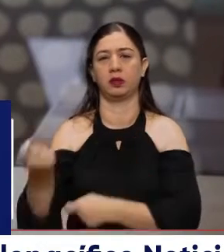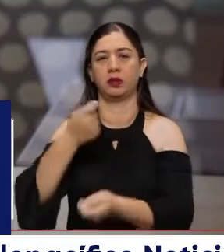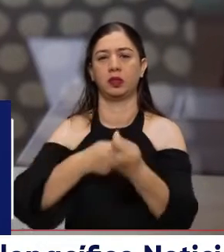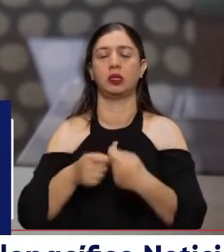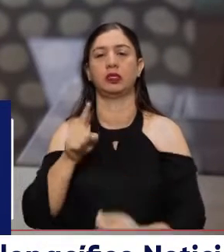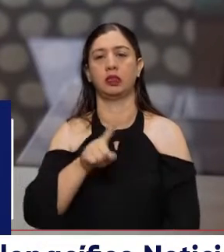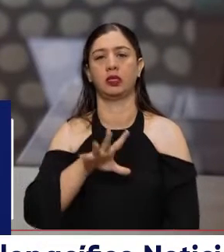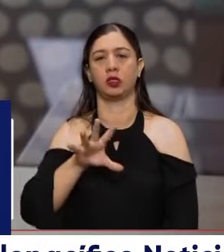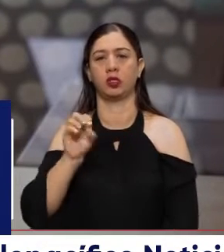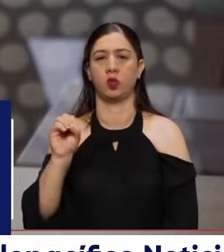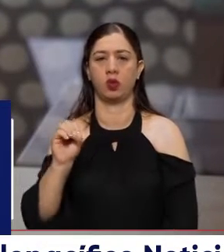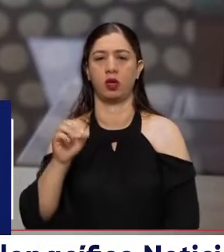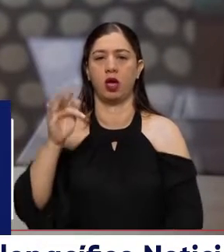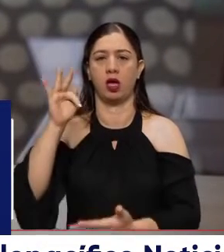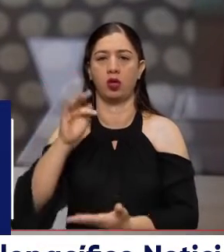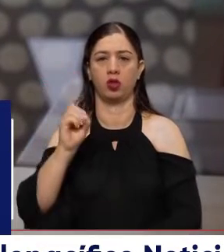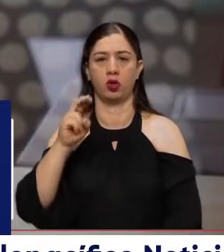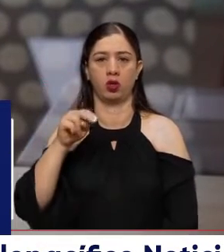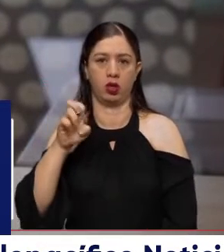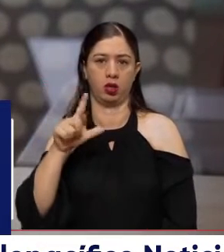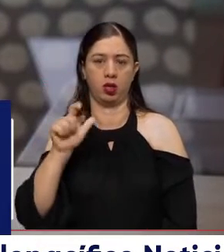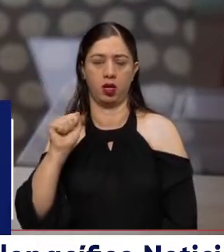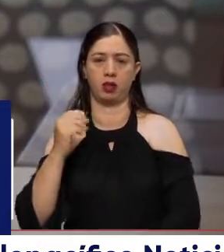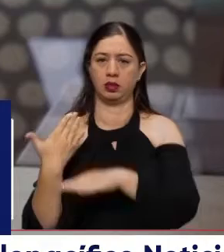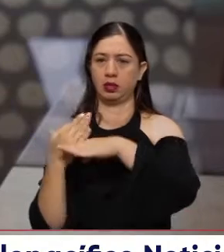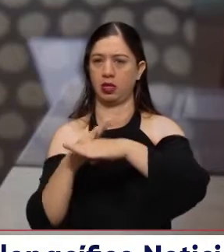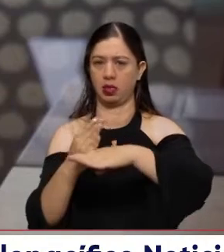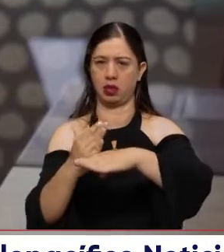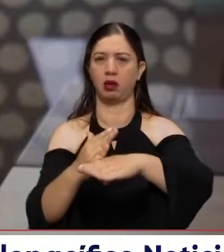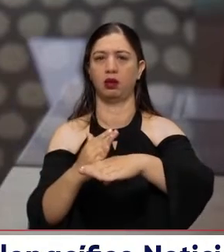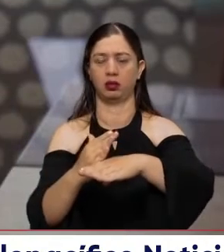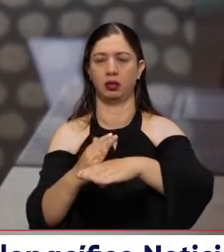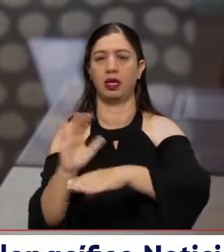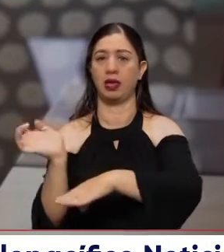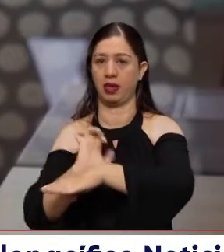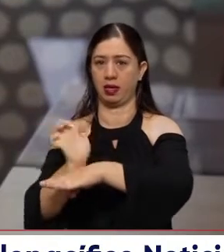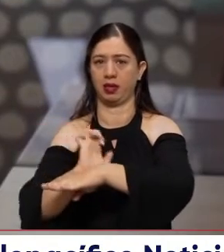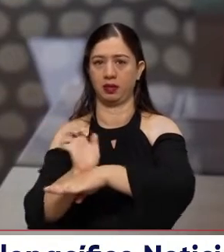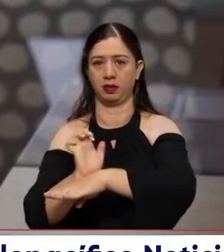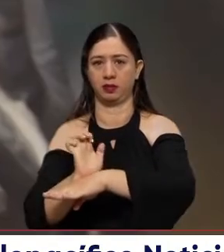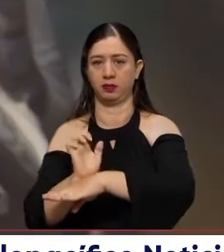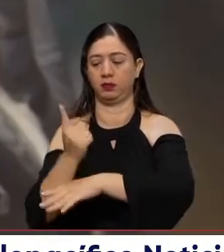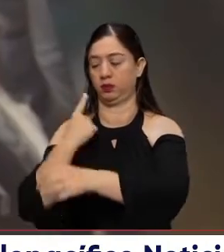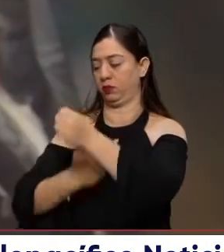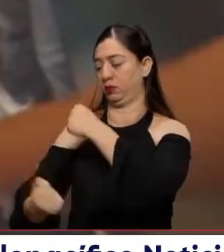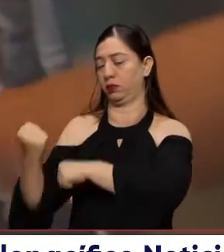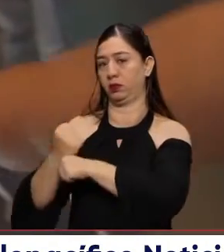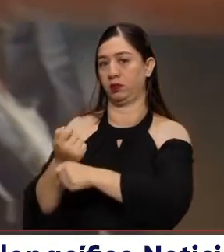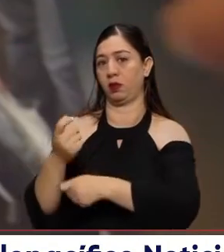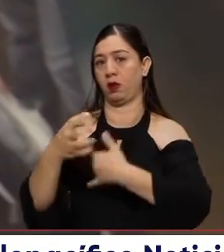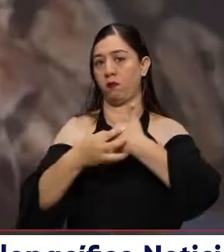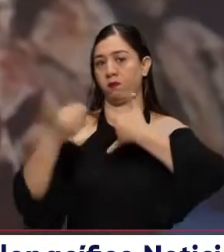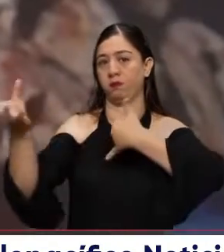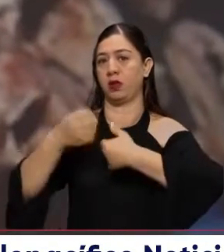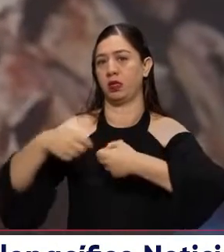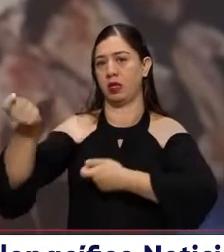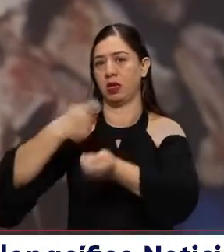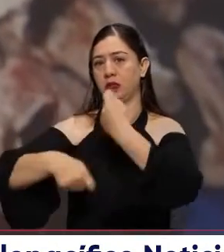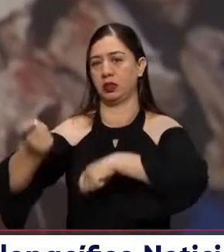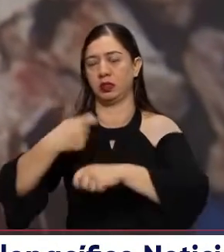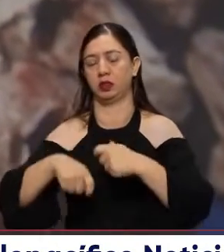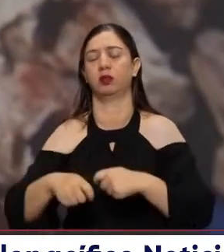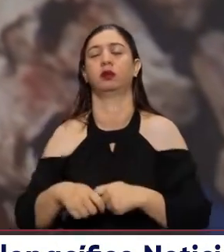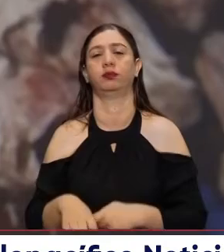150 toneladas o 120 toneladas de aletas de tiburón desde Ecuador. El año pasado hemos importado más de 300. Lo que es